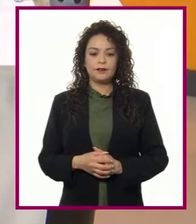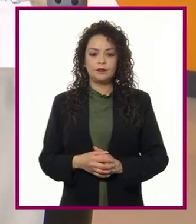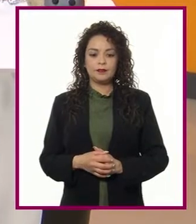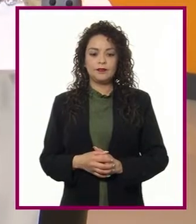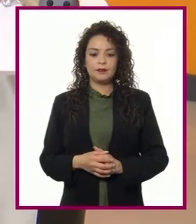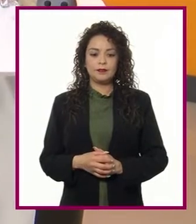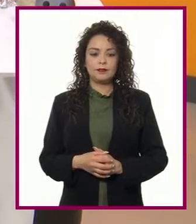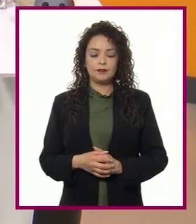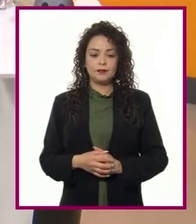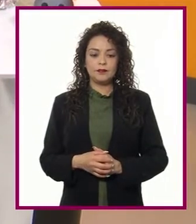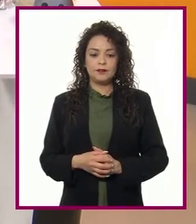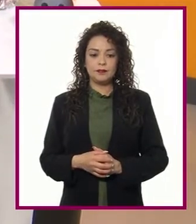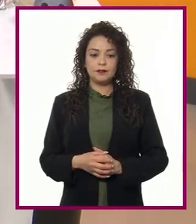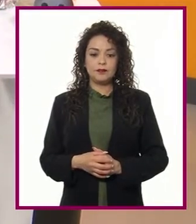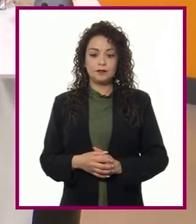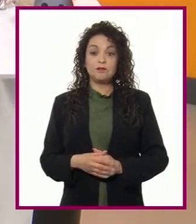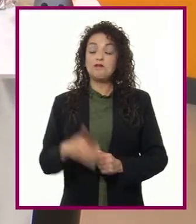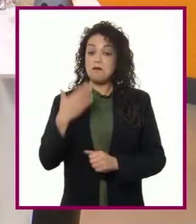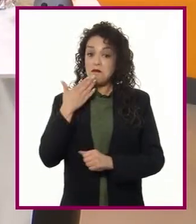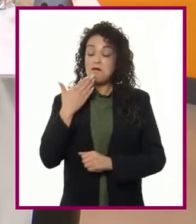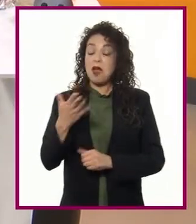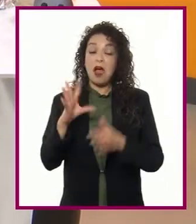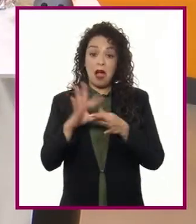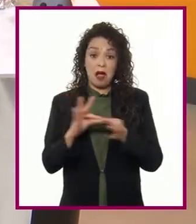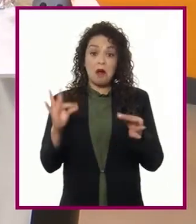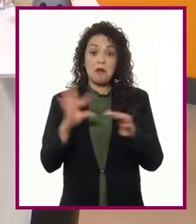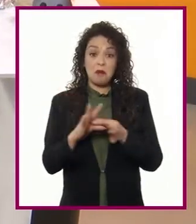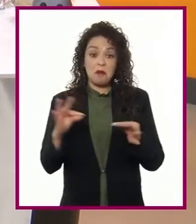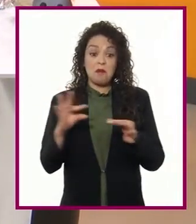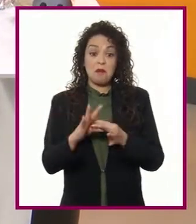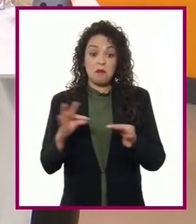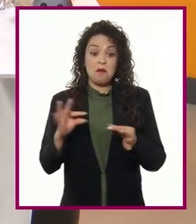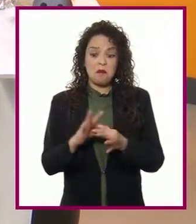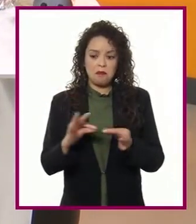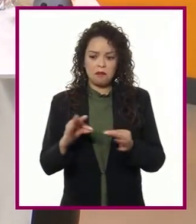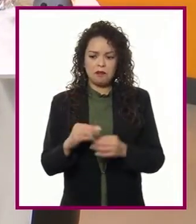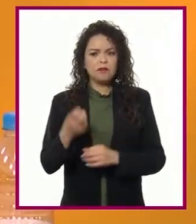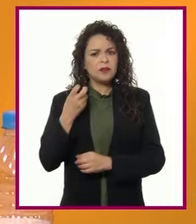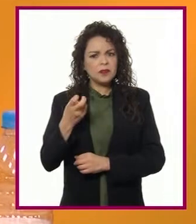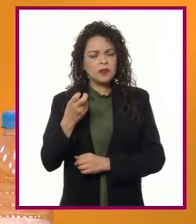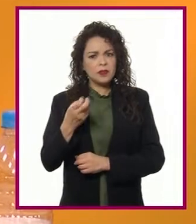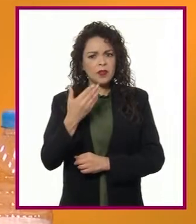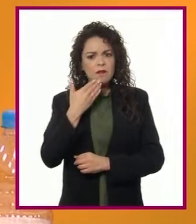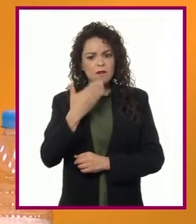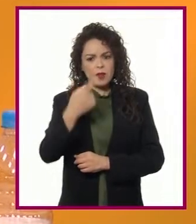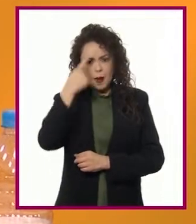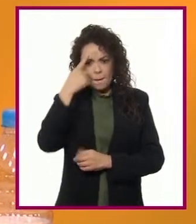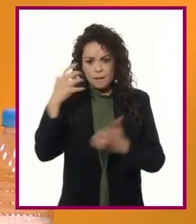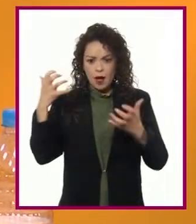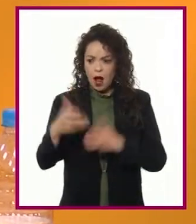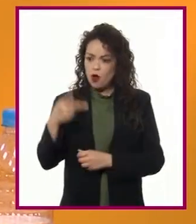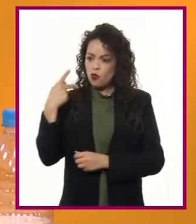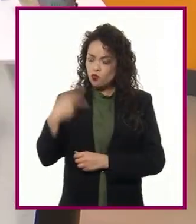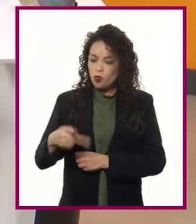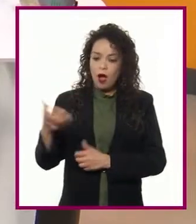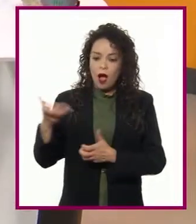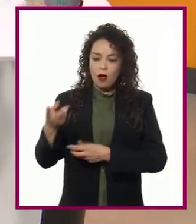Vaya que sí está muy bien explicado. Es una gran alternativa para producir tus propios